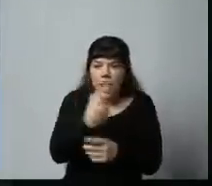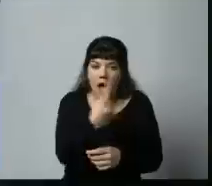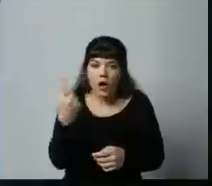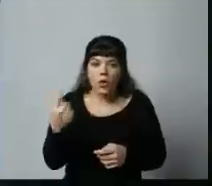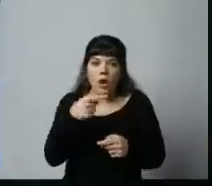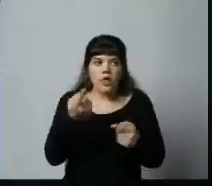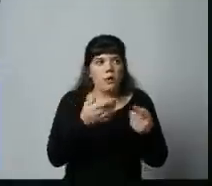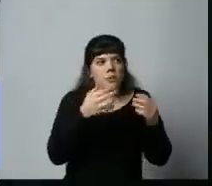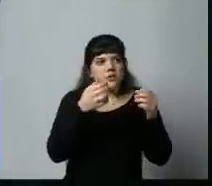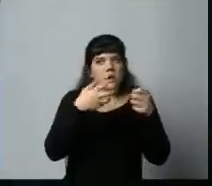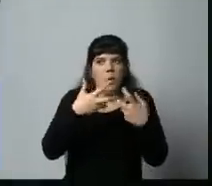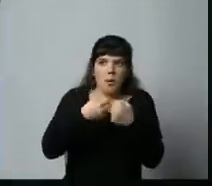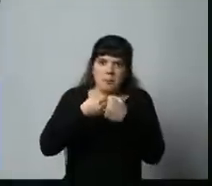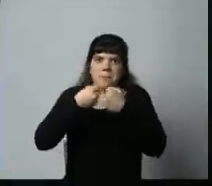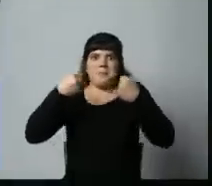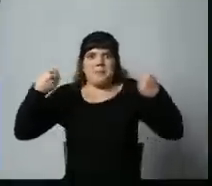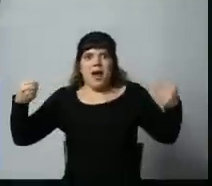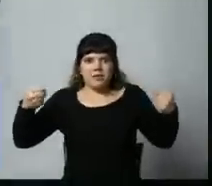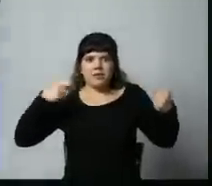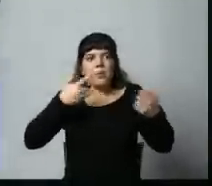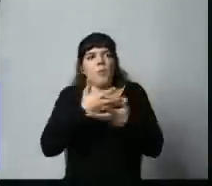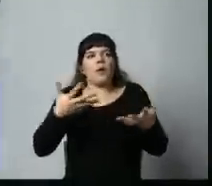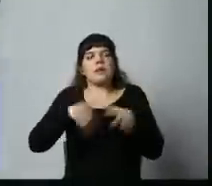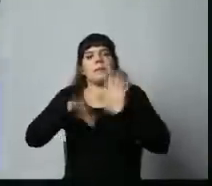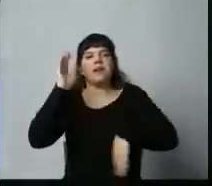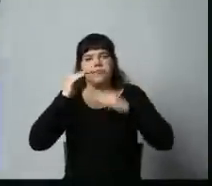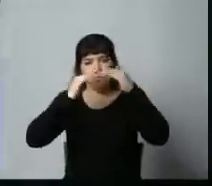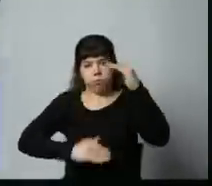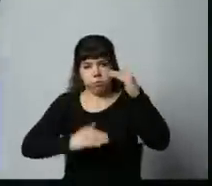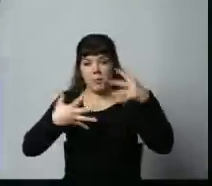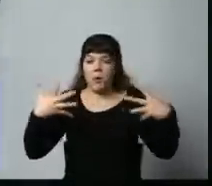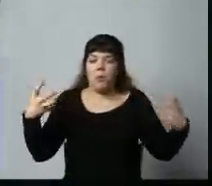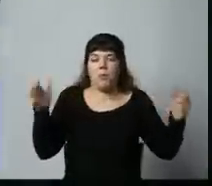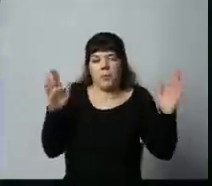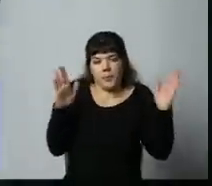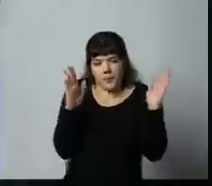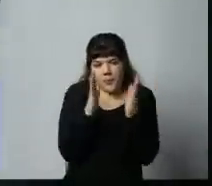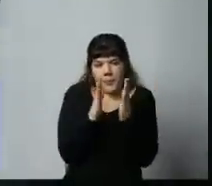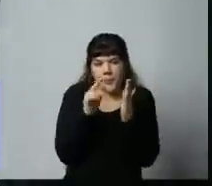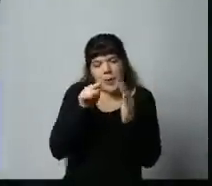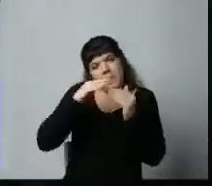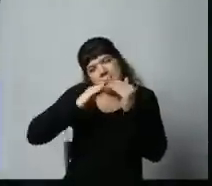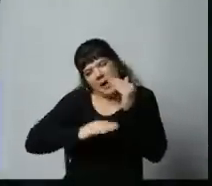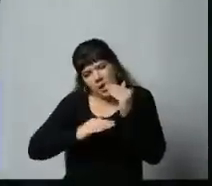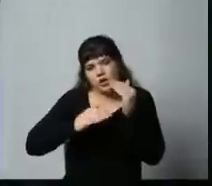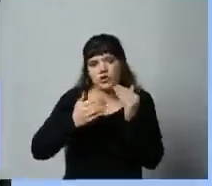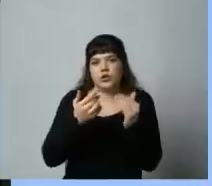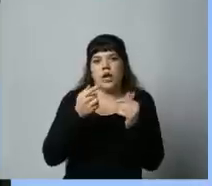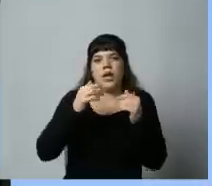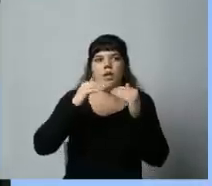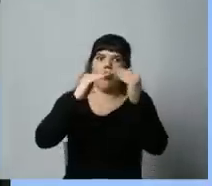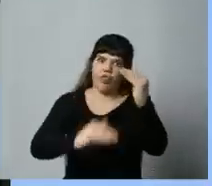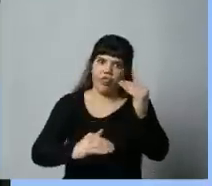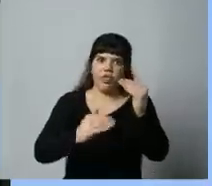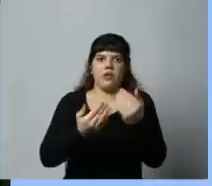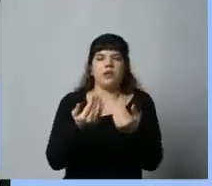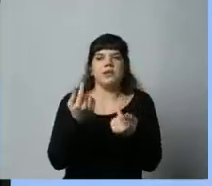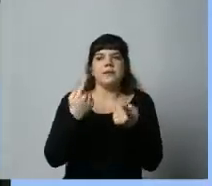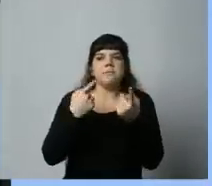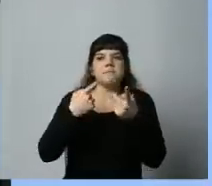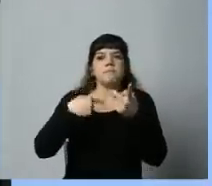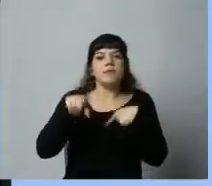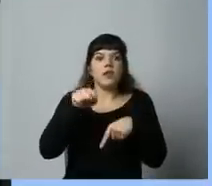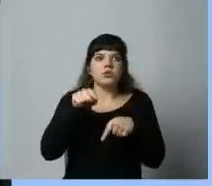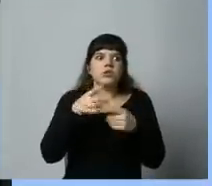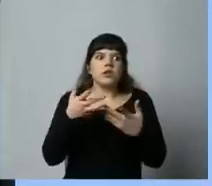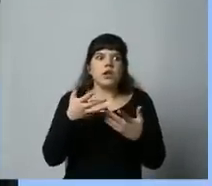desigualdad y Cuanto más apretado el acordeón de ingresos es menor la desigualad porque básicamente ese índice y ese aumento del índice